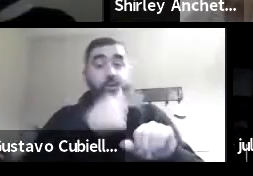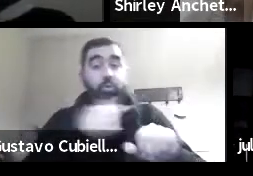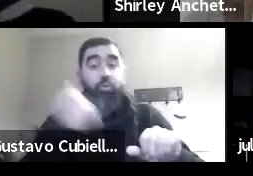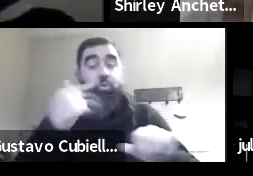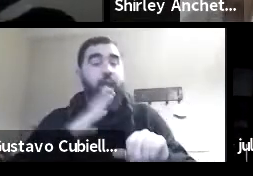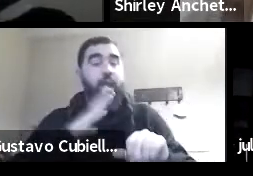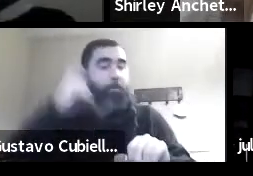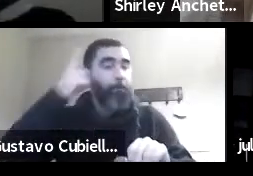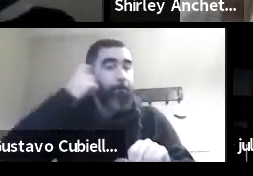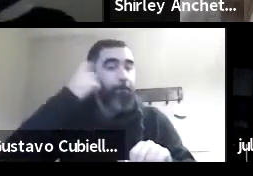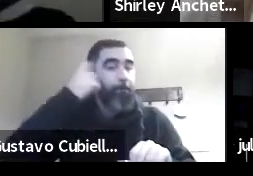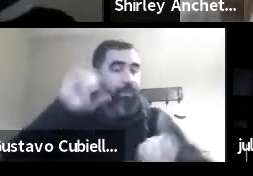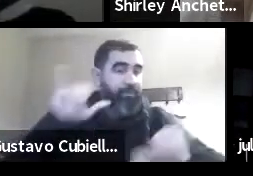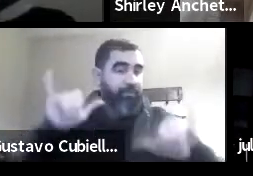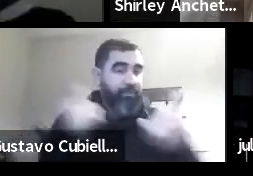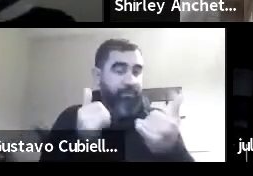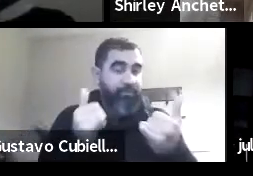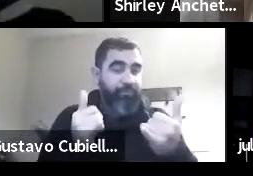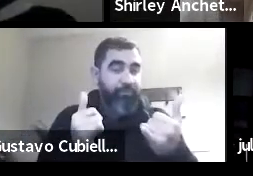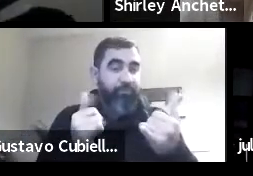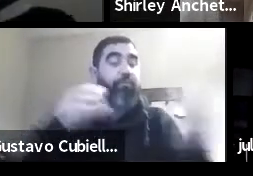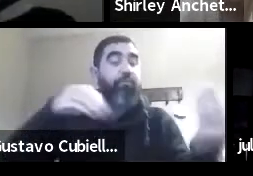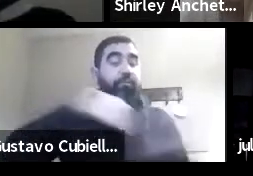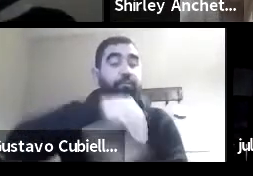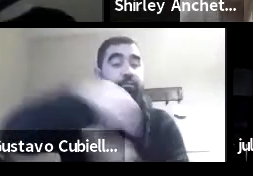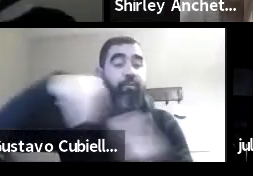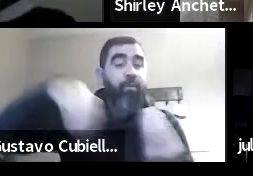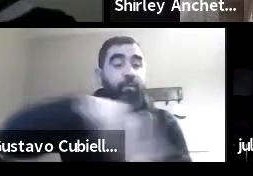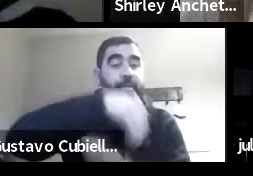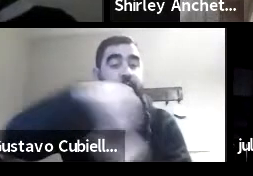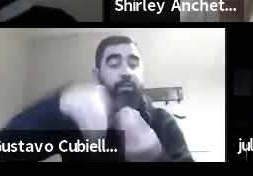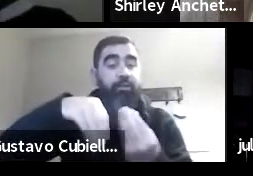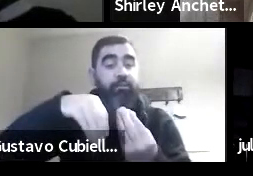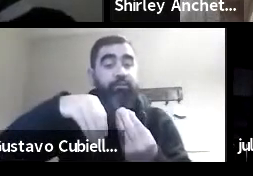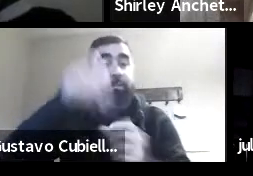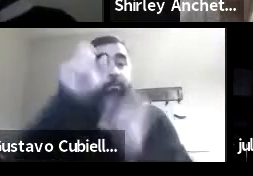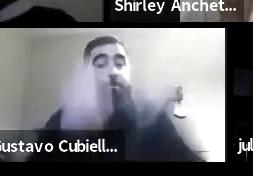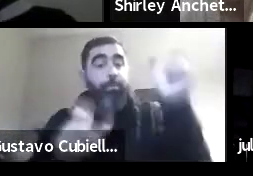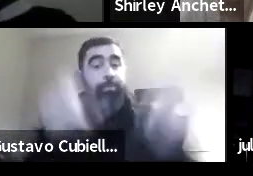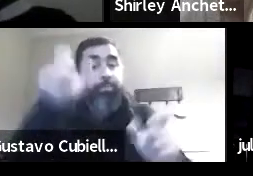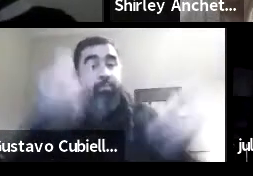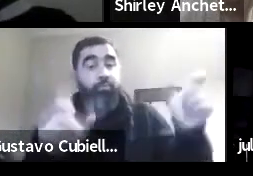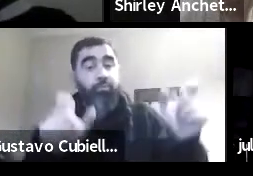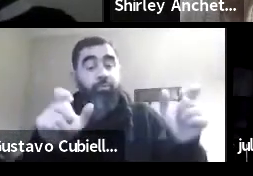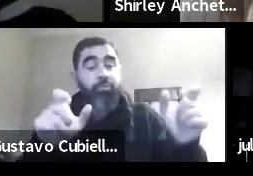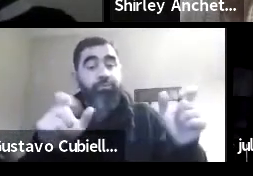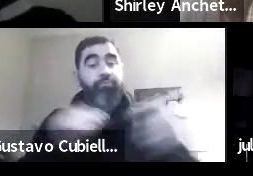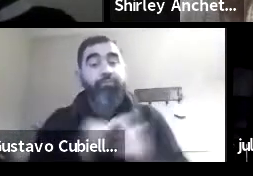experiencia de familiares, de personas dentro